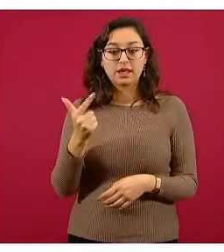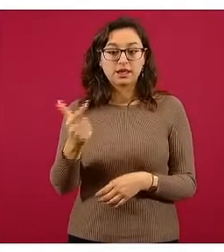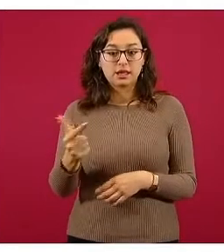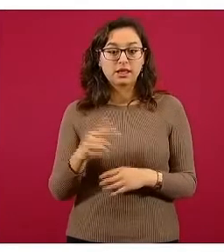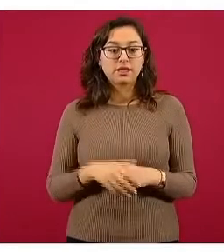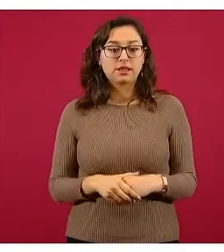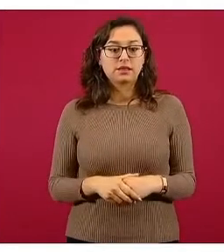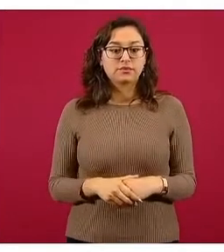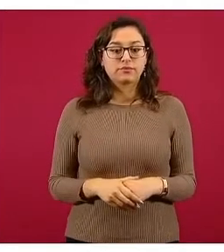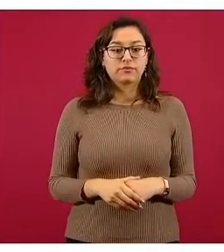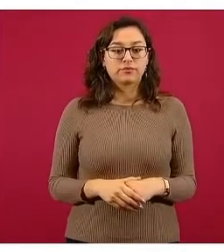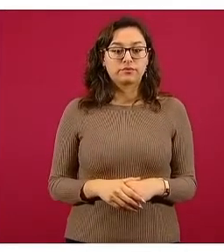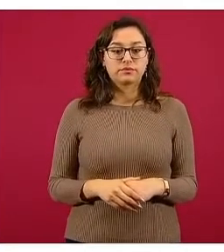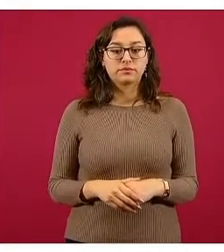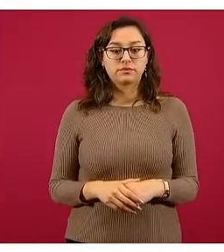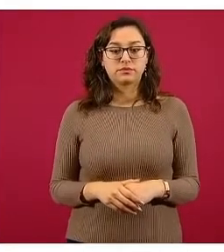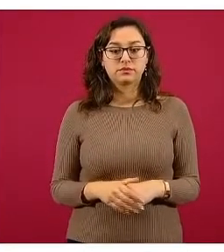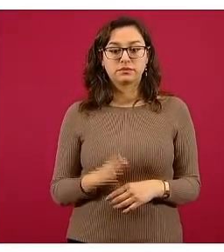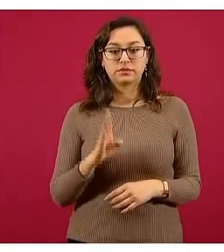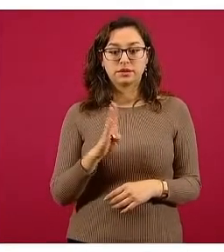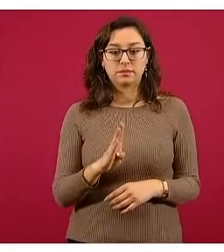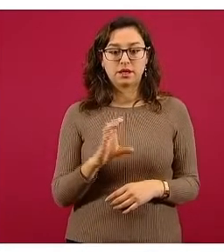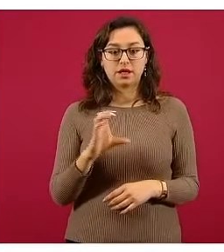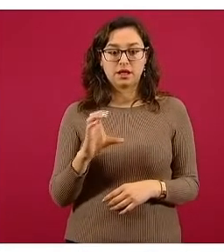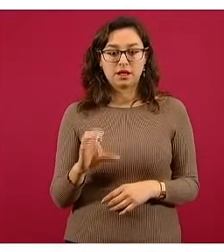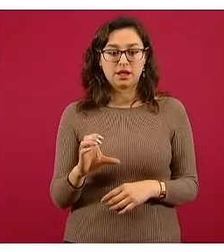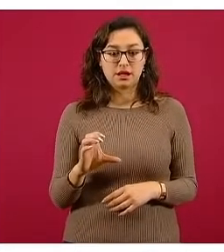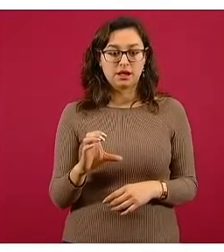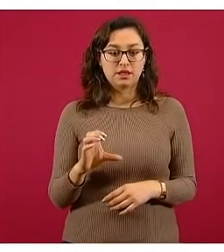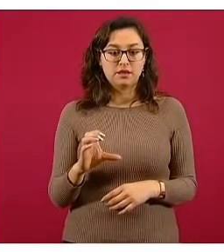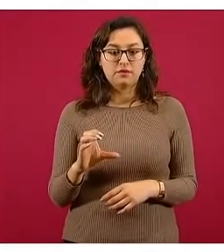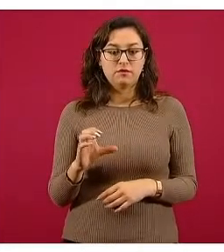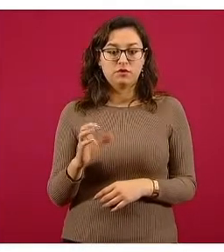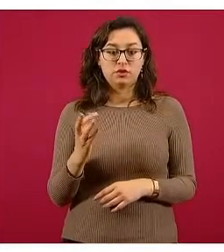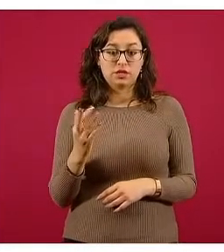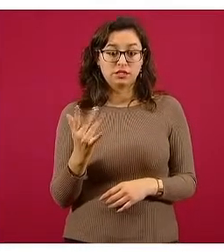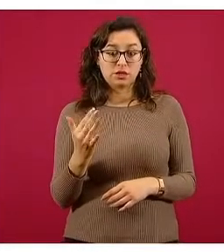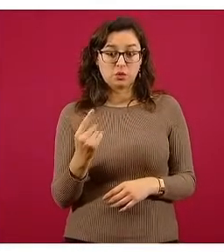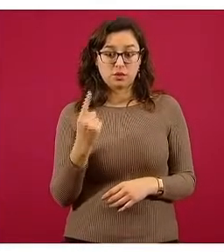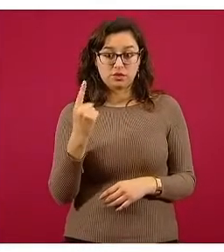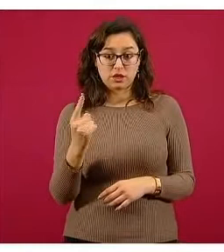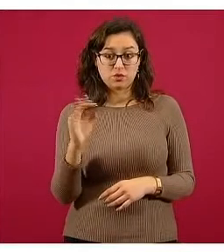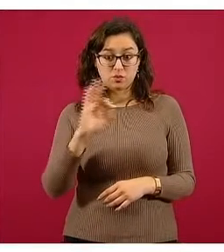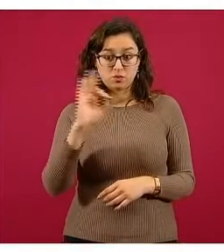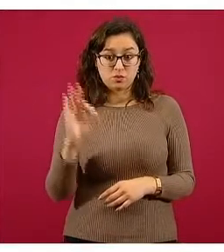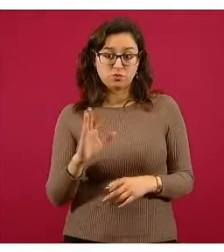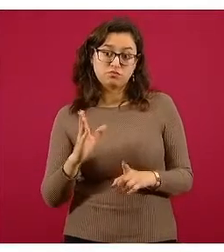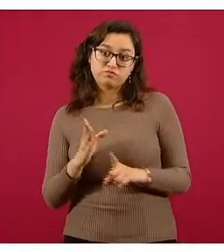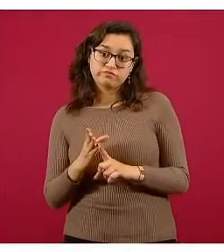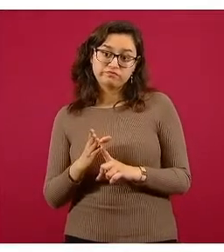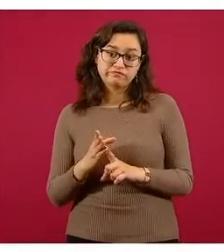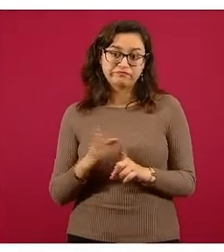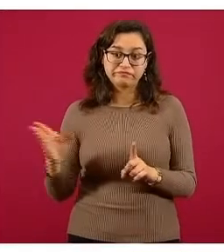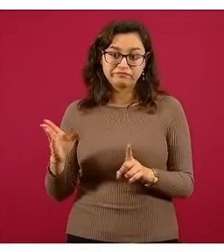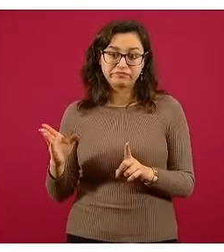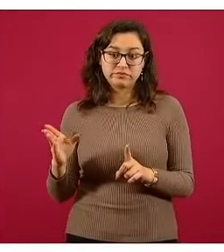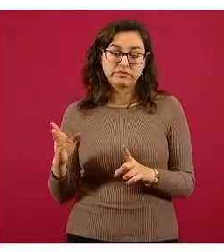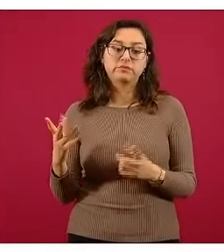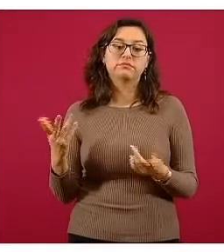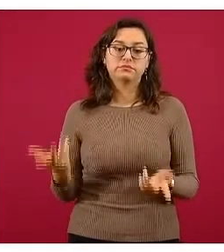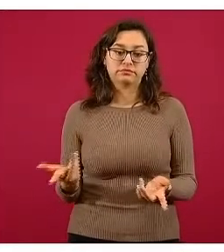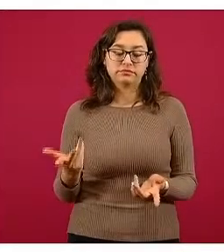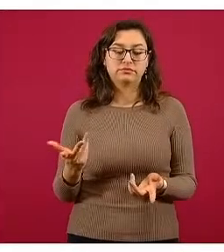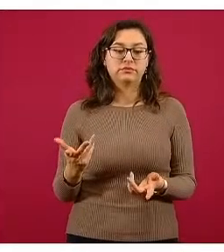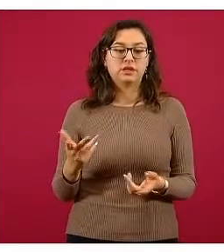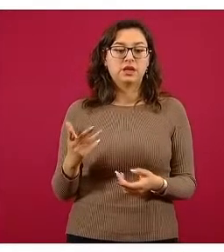de Baja California, que tiene una ocupación del 51%, de ahí hacia la izquierda, Zacatecas, Coahuila, Hidalgo, el Estado